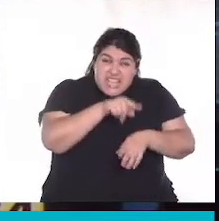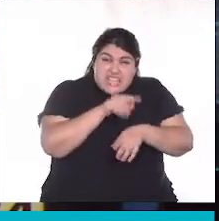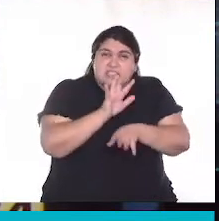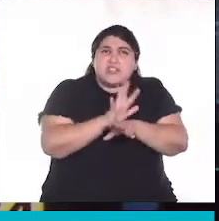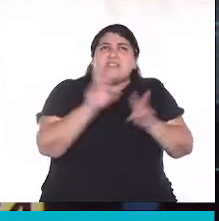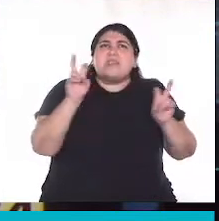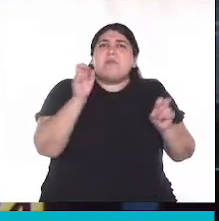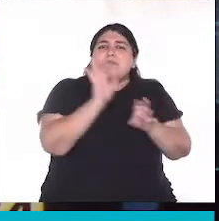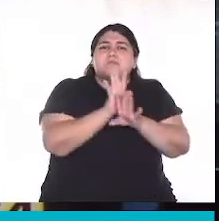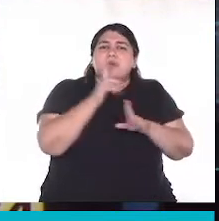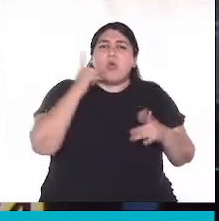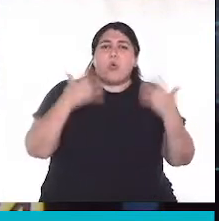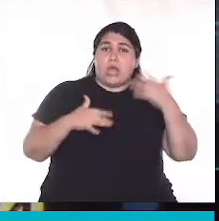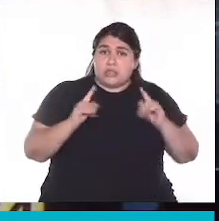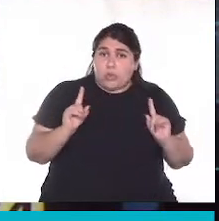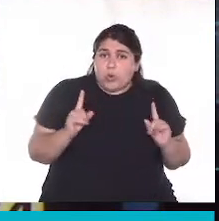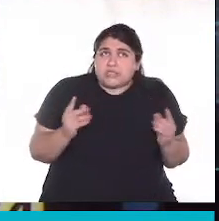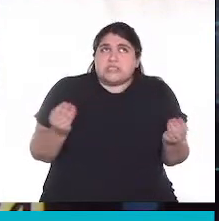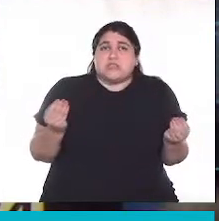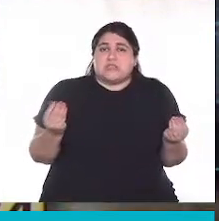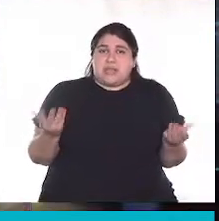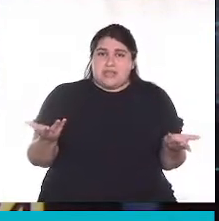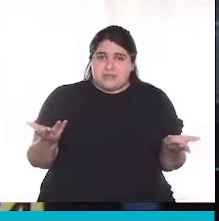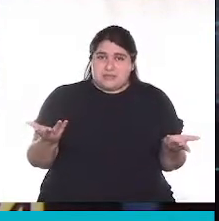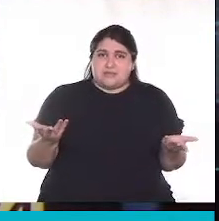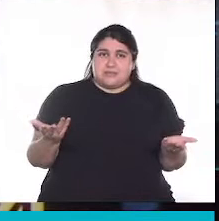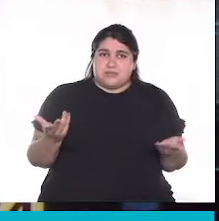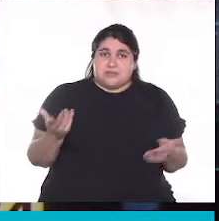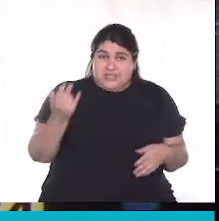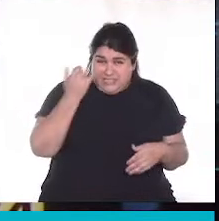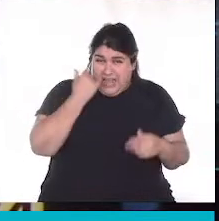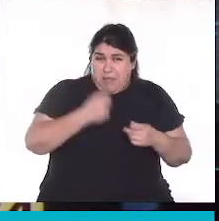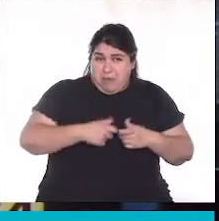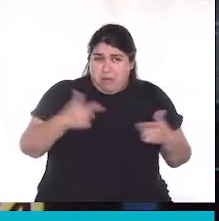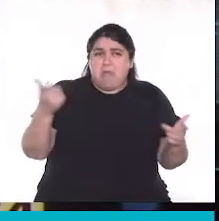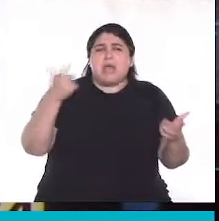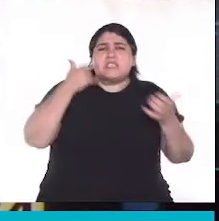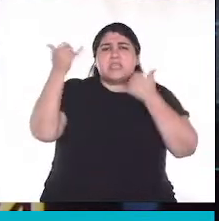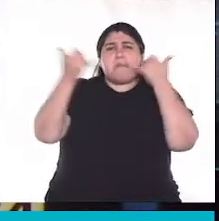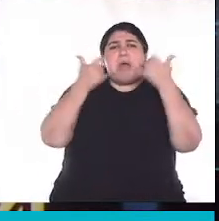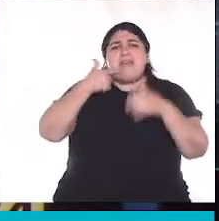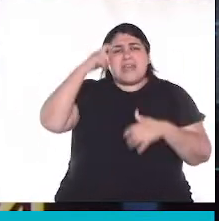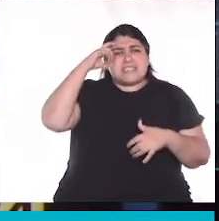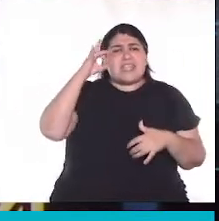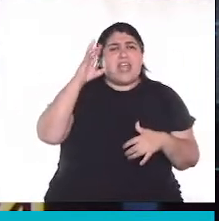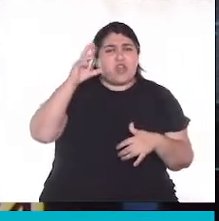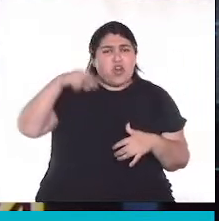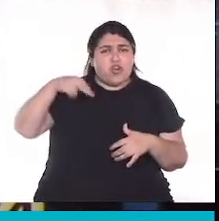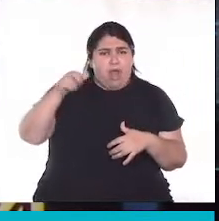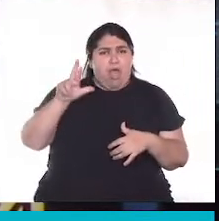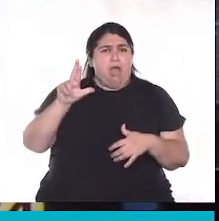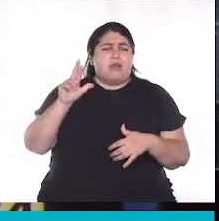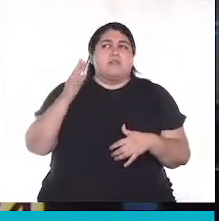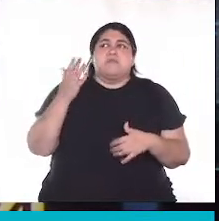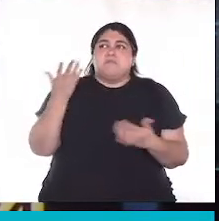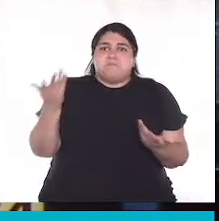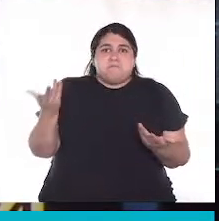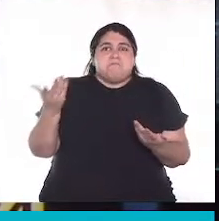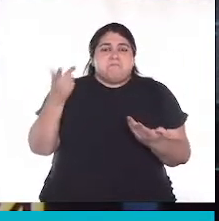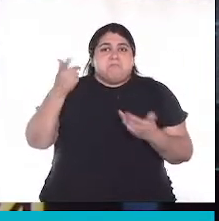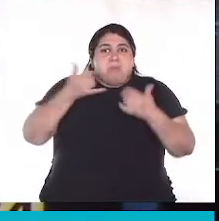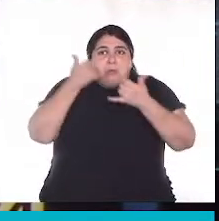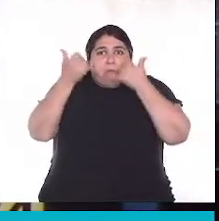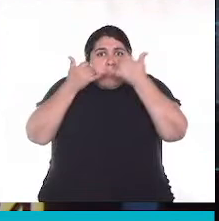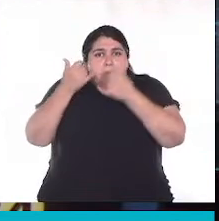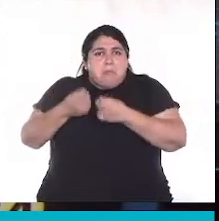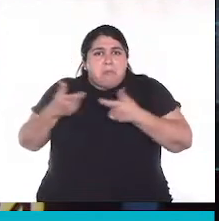es? El consumo aumentó y las llamadas del Sedronar aumentaron, pero lamentablemente se han discontinuado